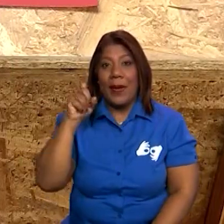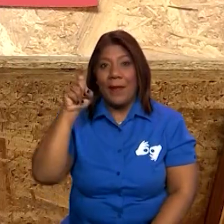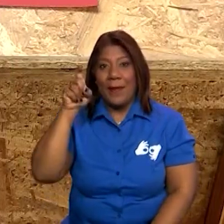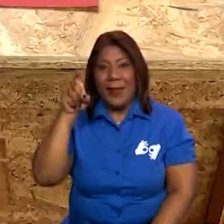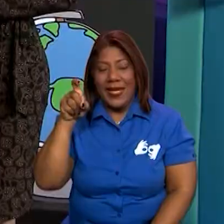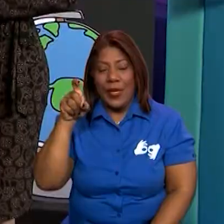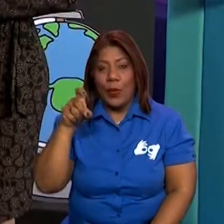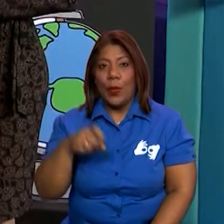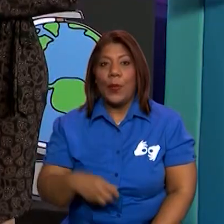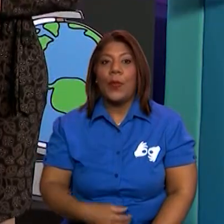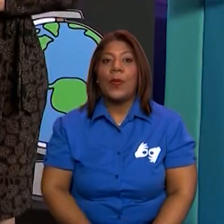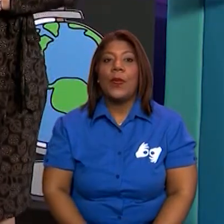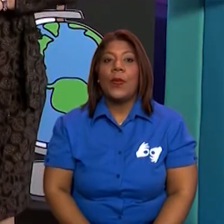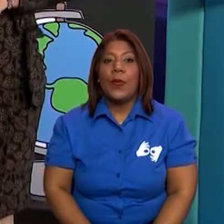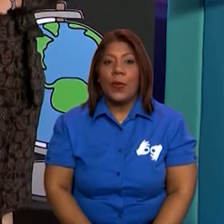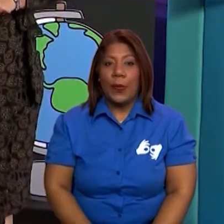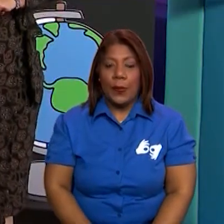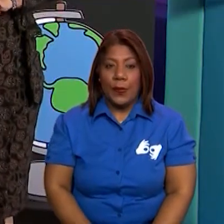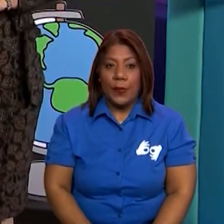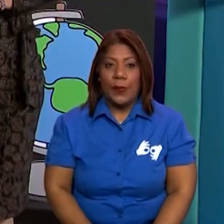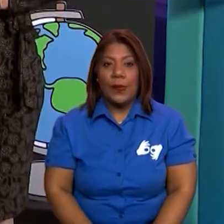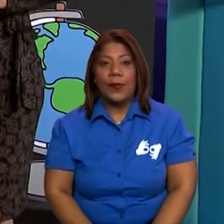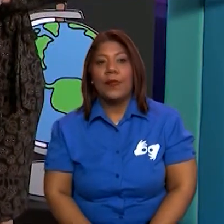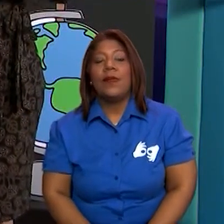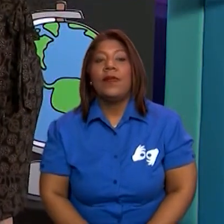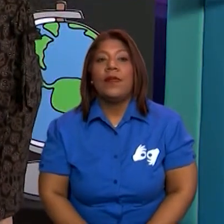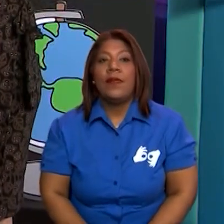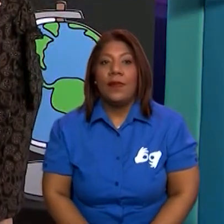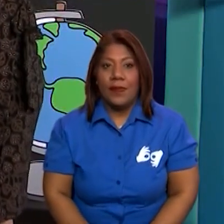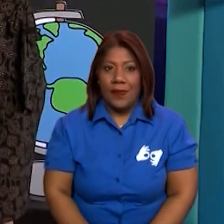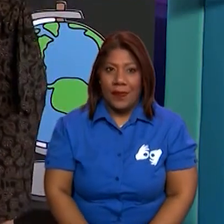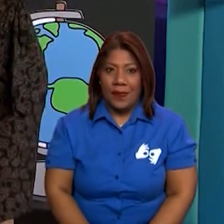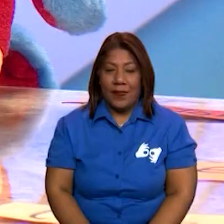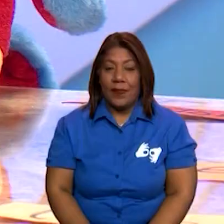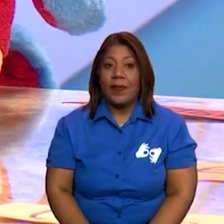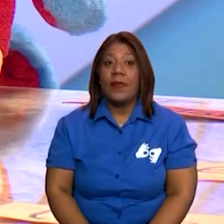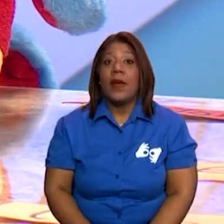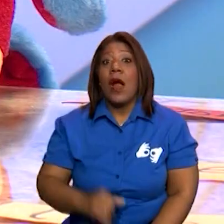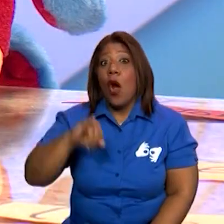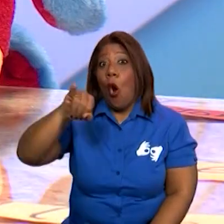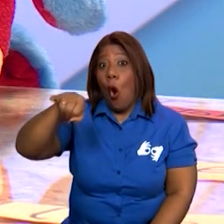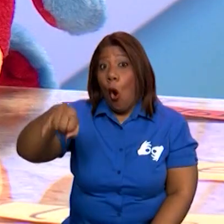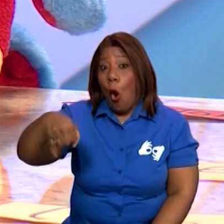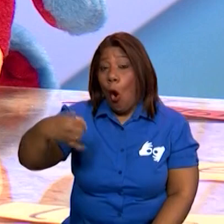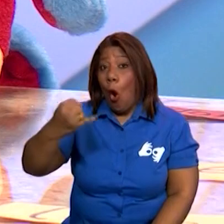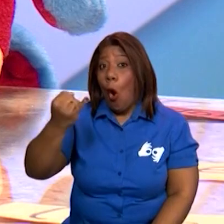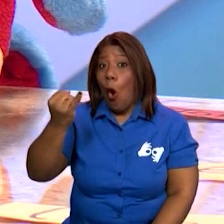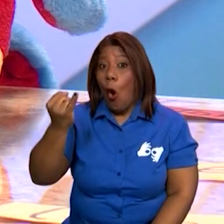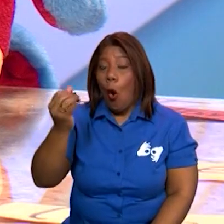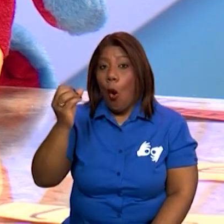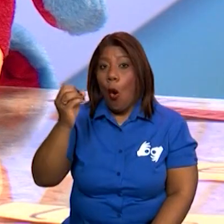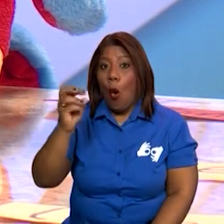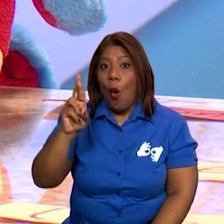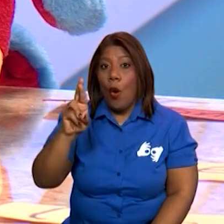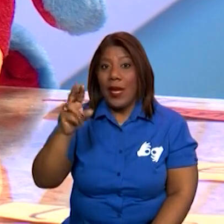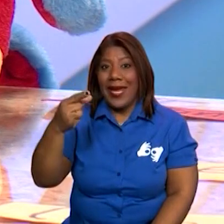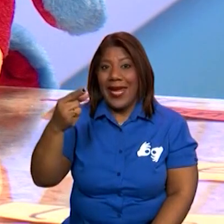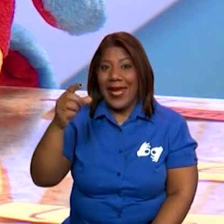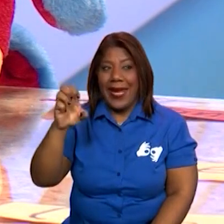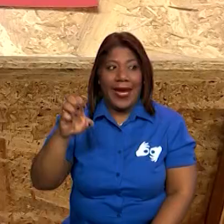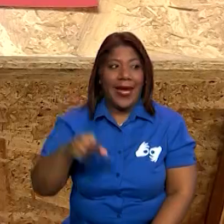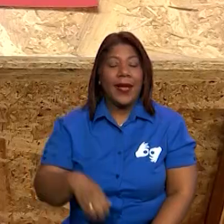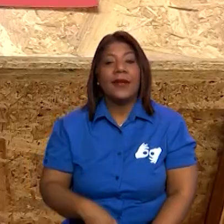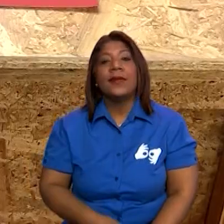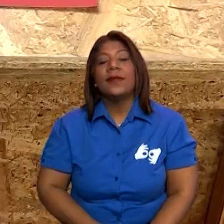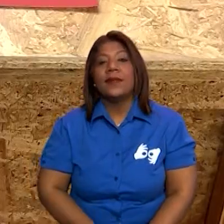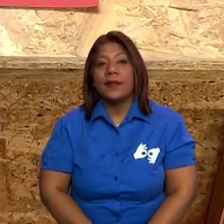Para el perico. Ajá. Bien, ya yo le había puesto un nombre al perico, ¿recuerda? Sí, muy bien. Vamos a poner el mismo